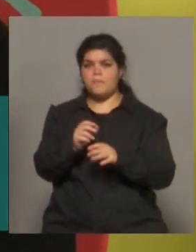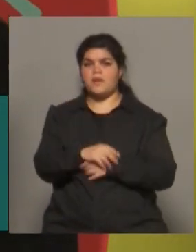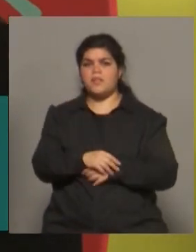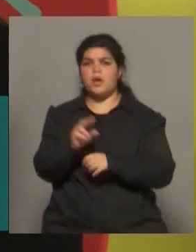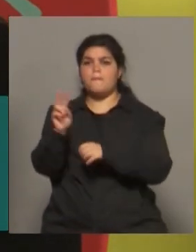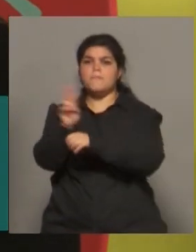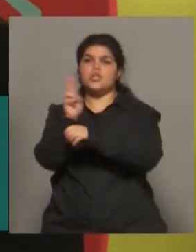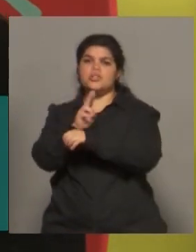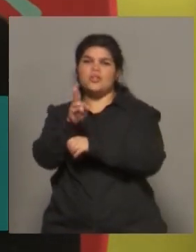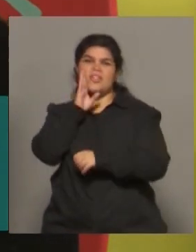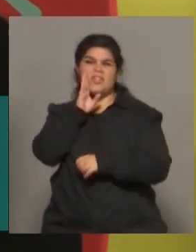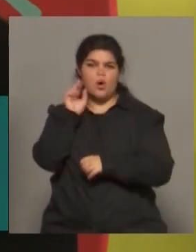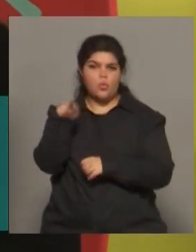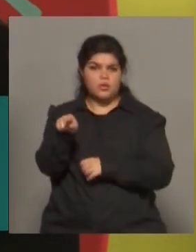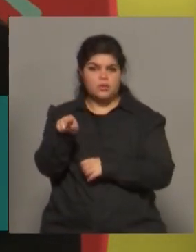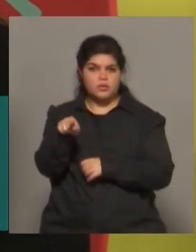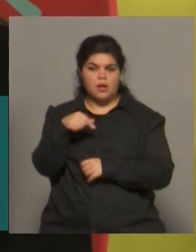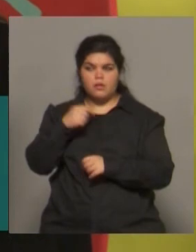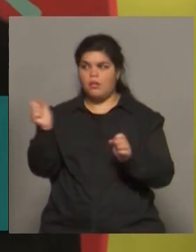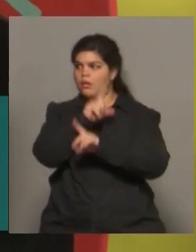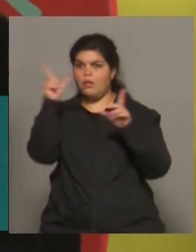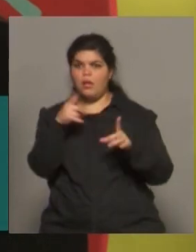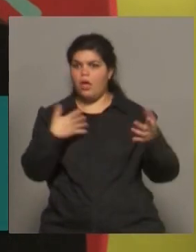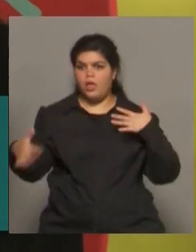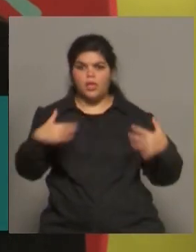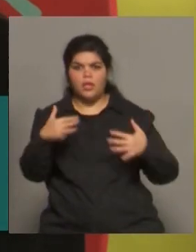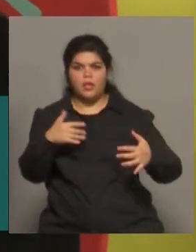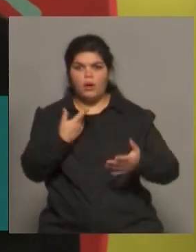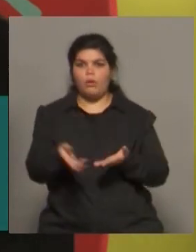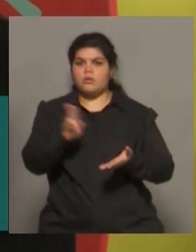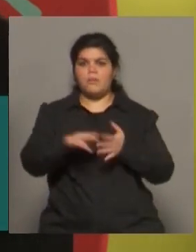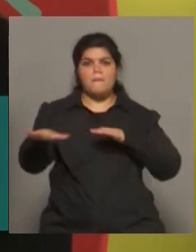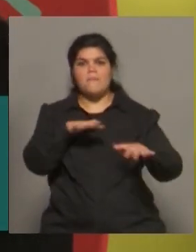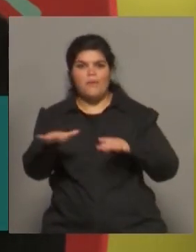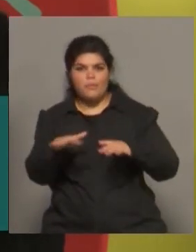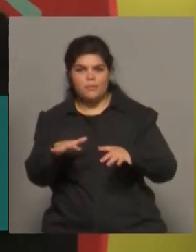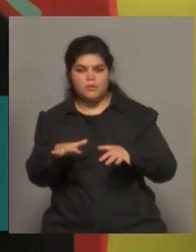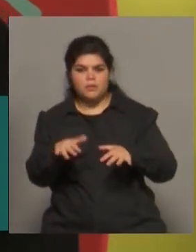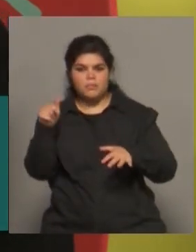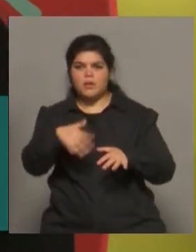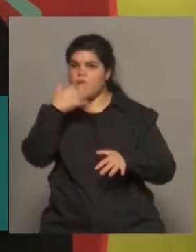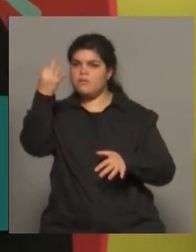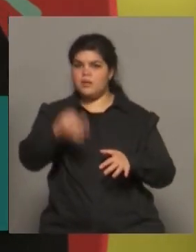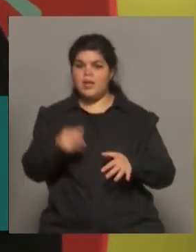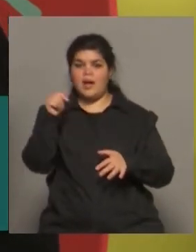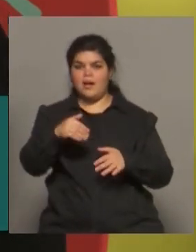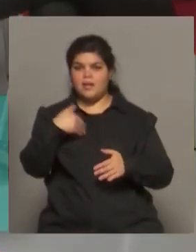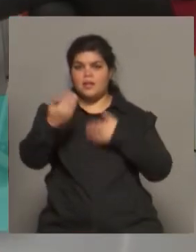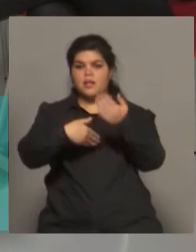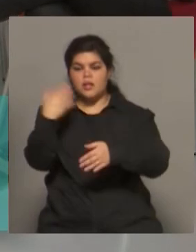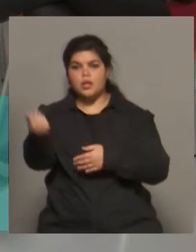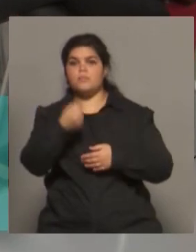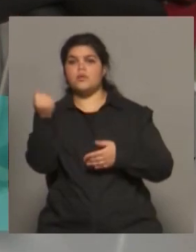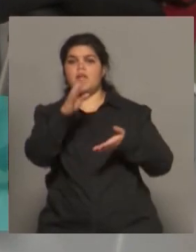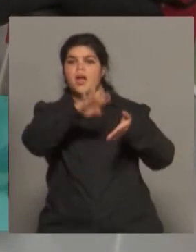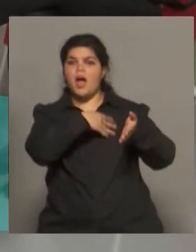parte de Estados Unidos, bueno, es como que nos despertamos y nos volvemos a activar. Pero sí me parece hacer hincapié en una agenda